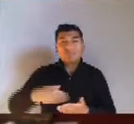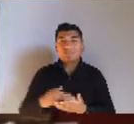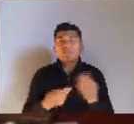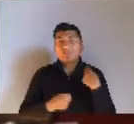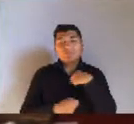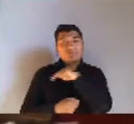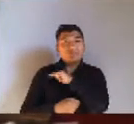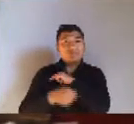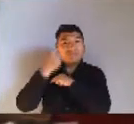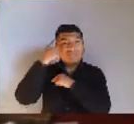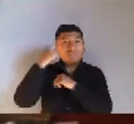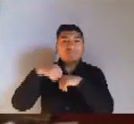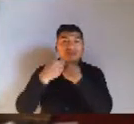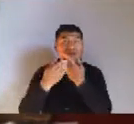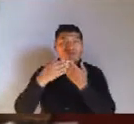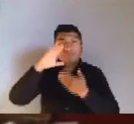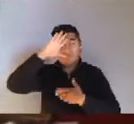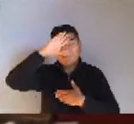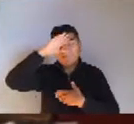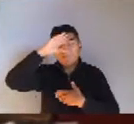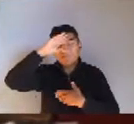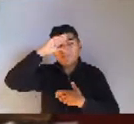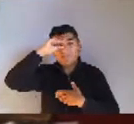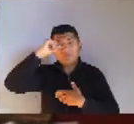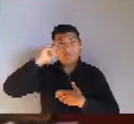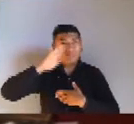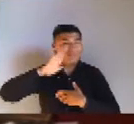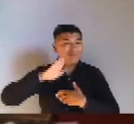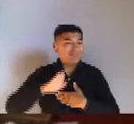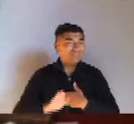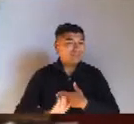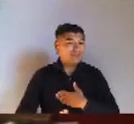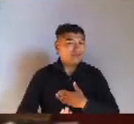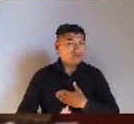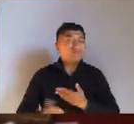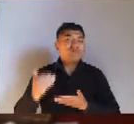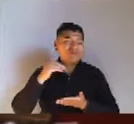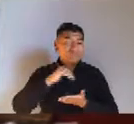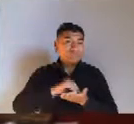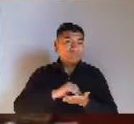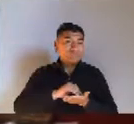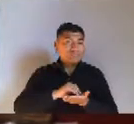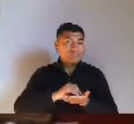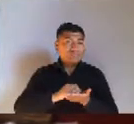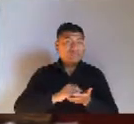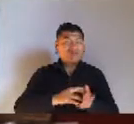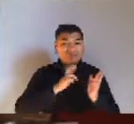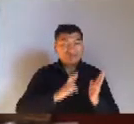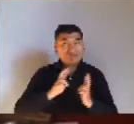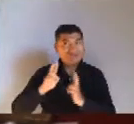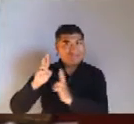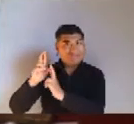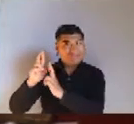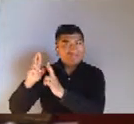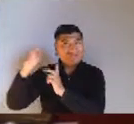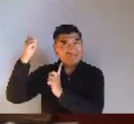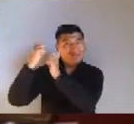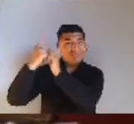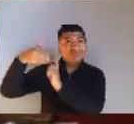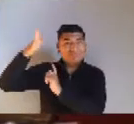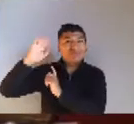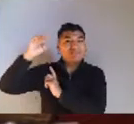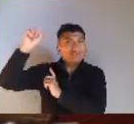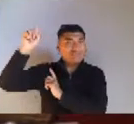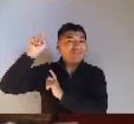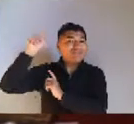nosotros, para que como el hijo menor de la parábola, volvamos corriendo al encuentro de Dios que